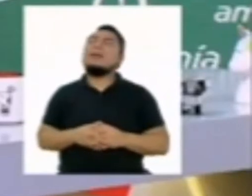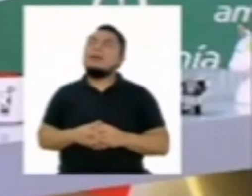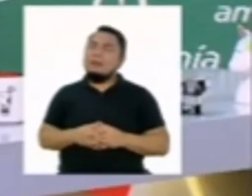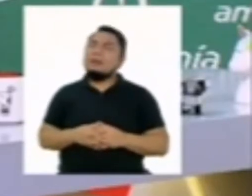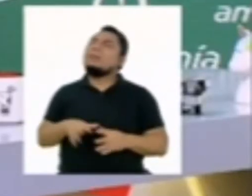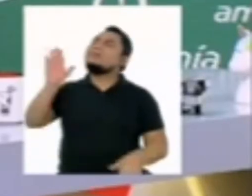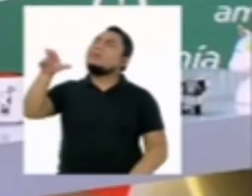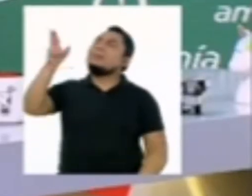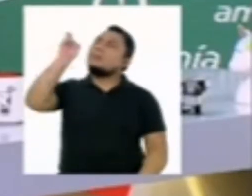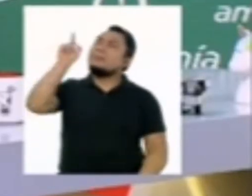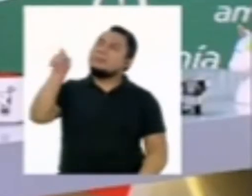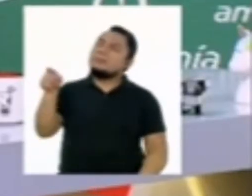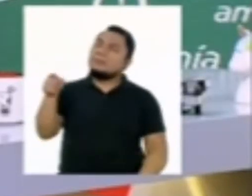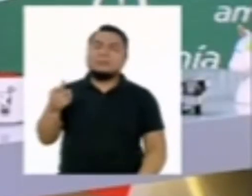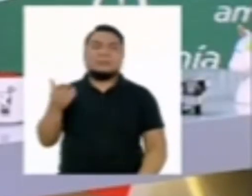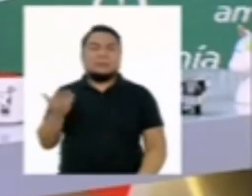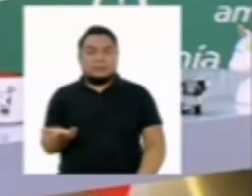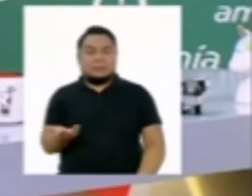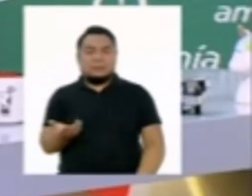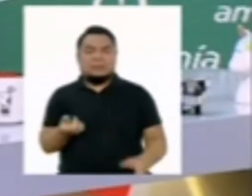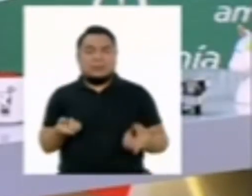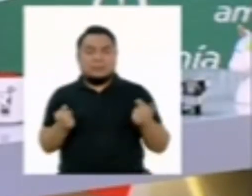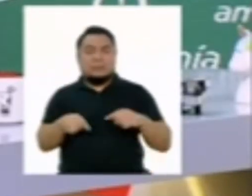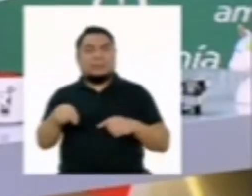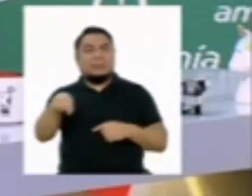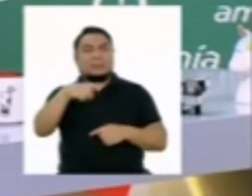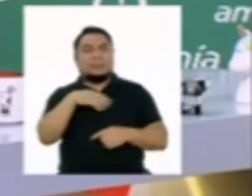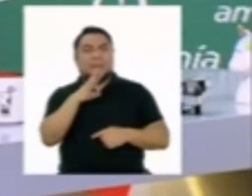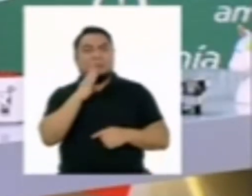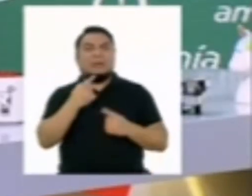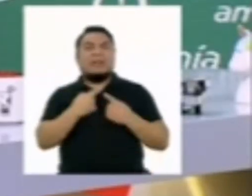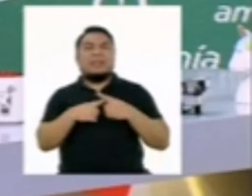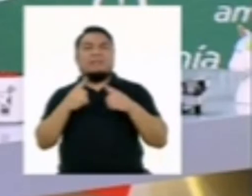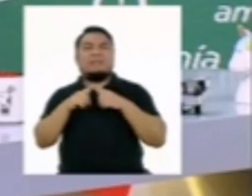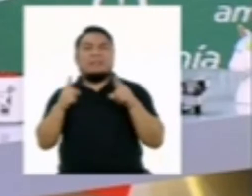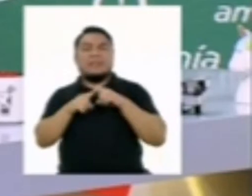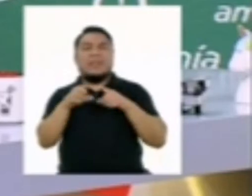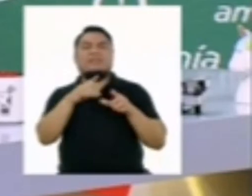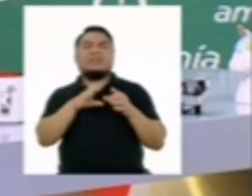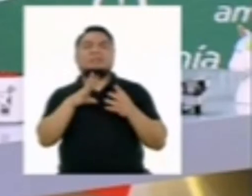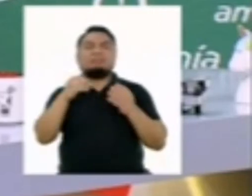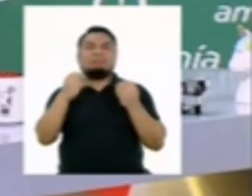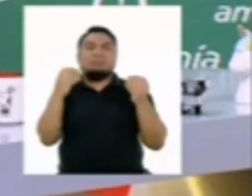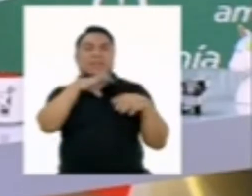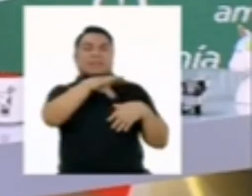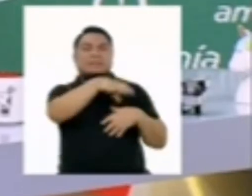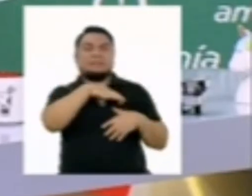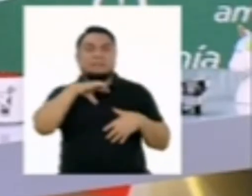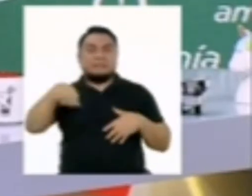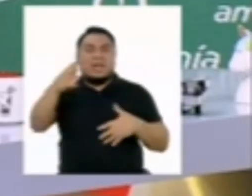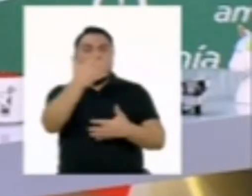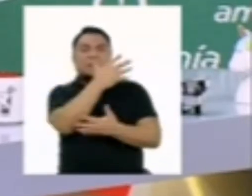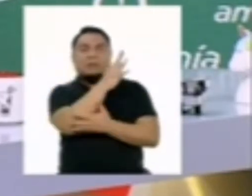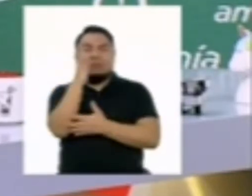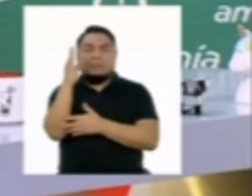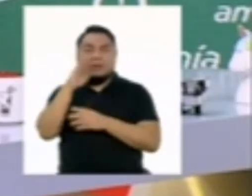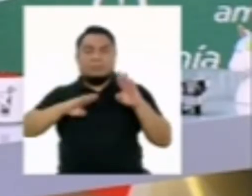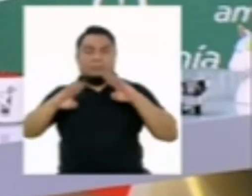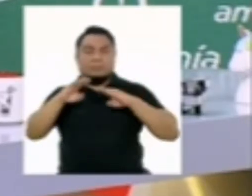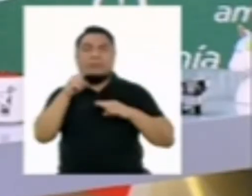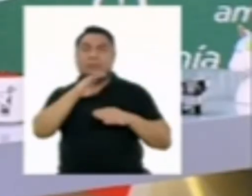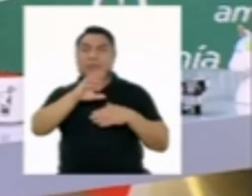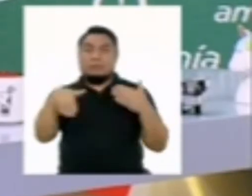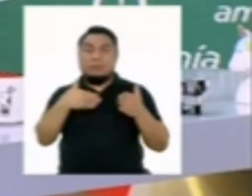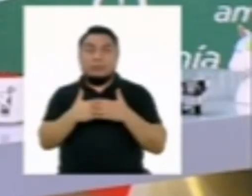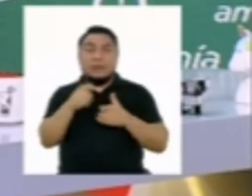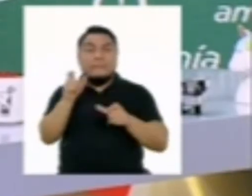Espere, profesora Patricia, entonces, cuando hablamos de biodiversidad o diversidad biológica, estamos considerando a todo ser